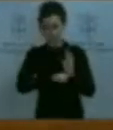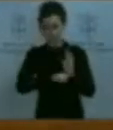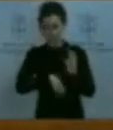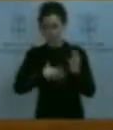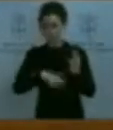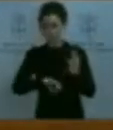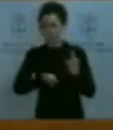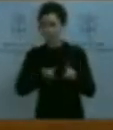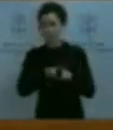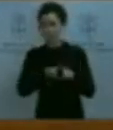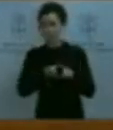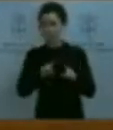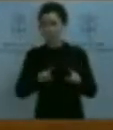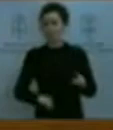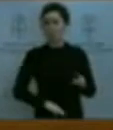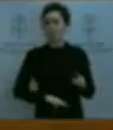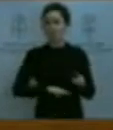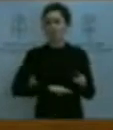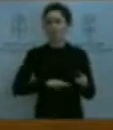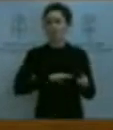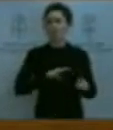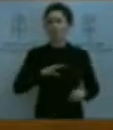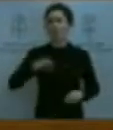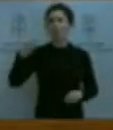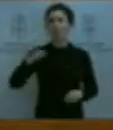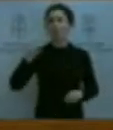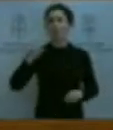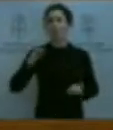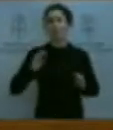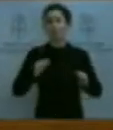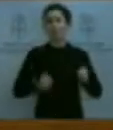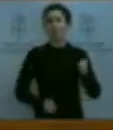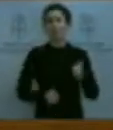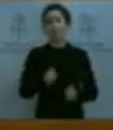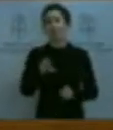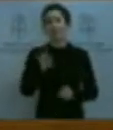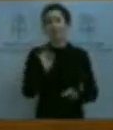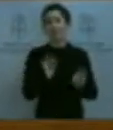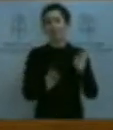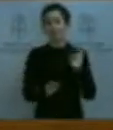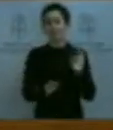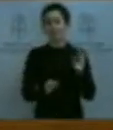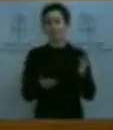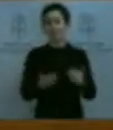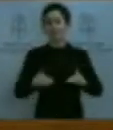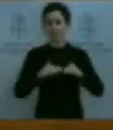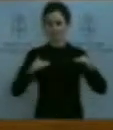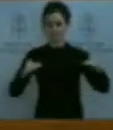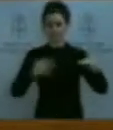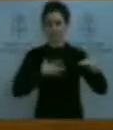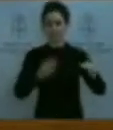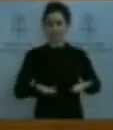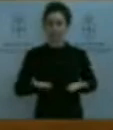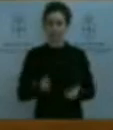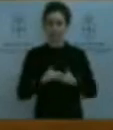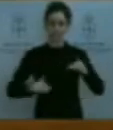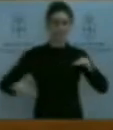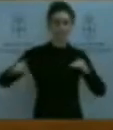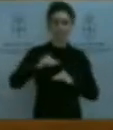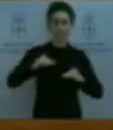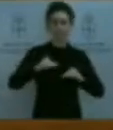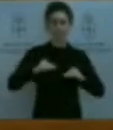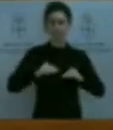como la selectividad. Podría ser una medida que igualara y que ayudara a superar esas diferencias, porque resulta